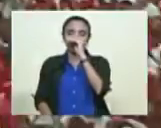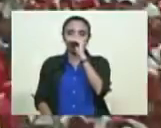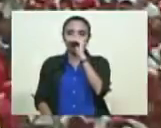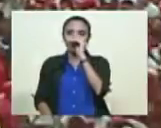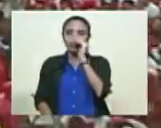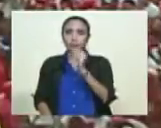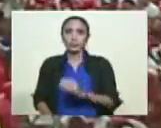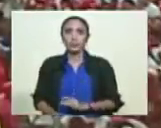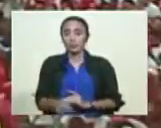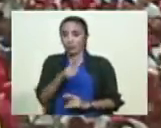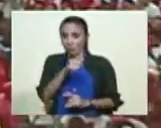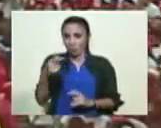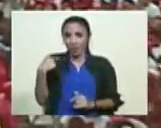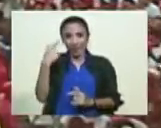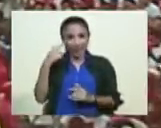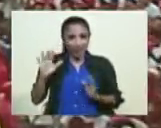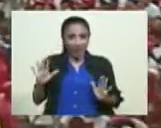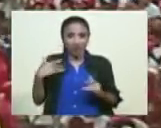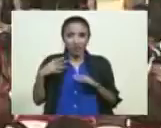neoliberal, capitalista, jamás.